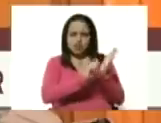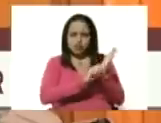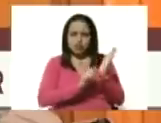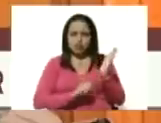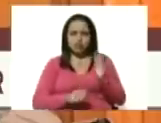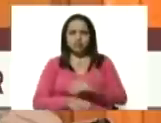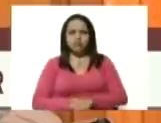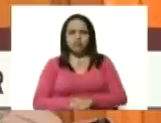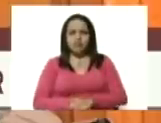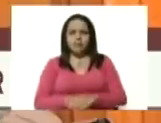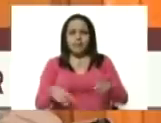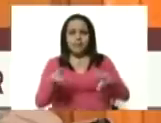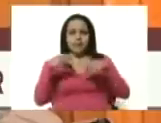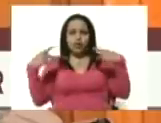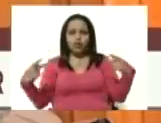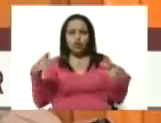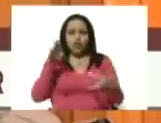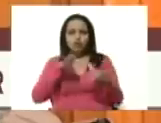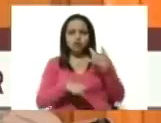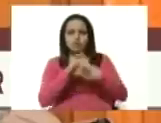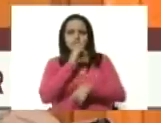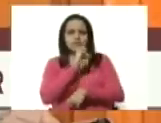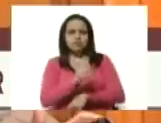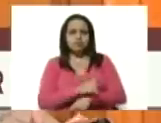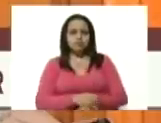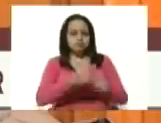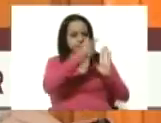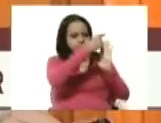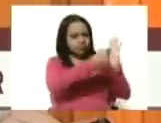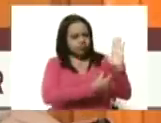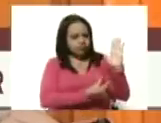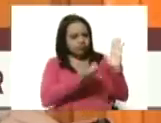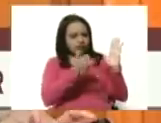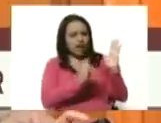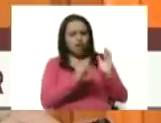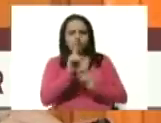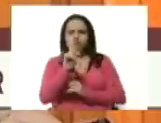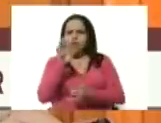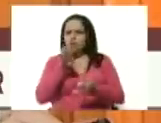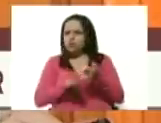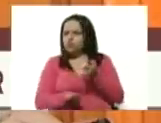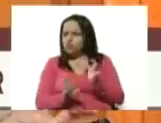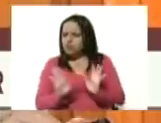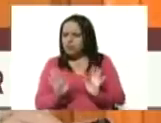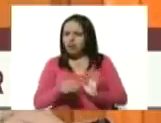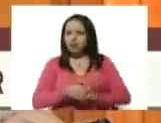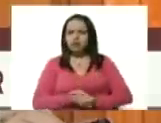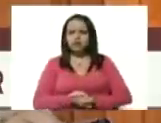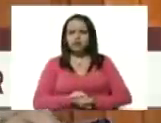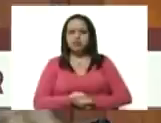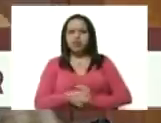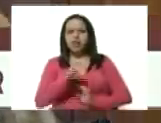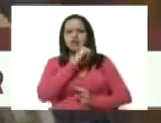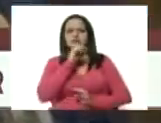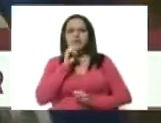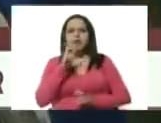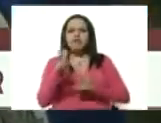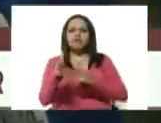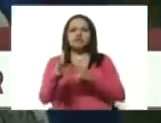Noticias. Su columna diaria, creo que una de las últimas, se tituló Los fusiles no